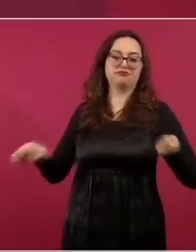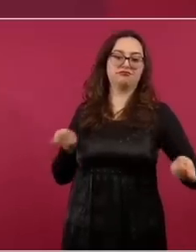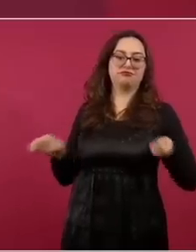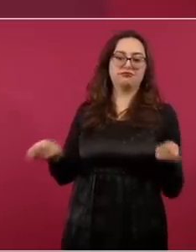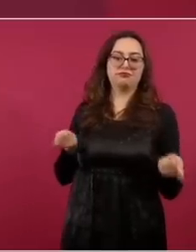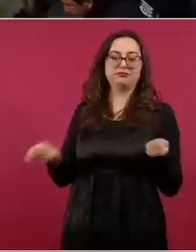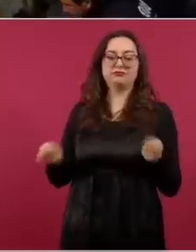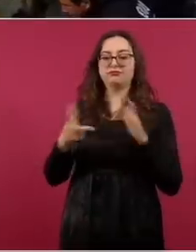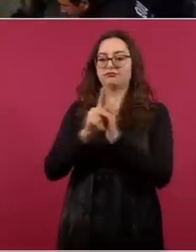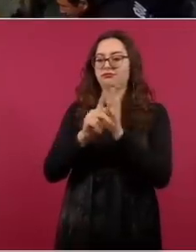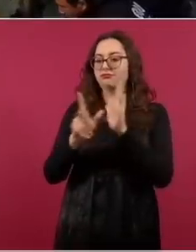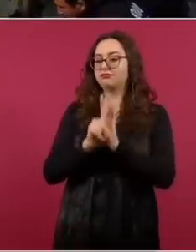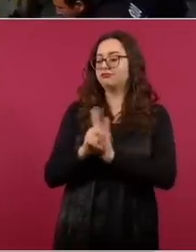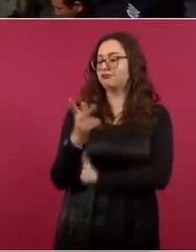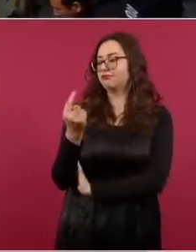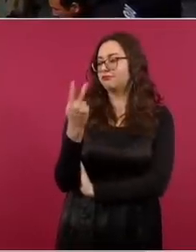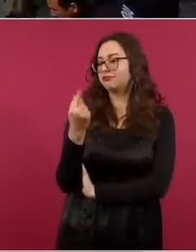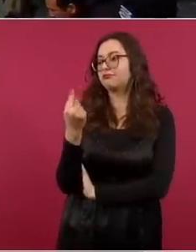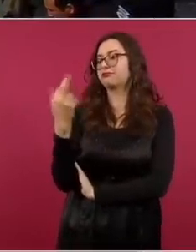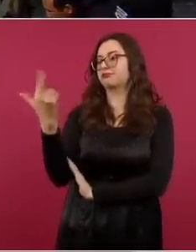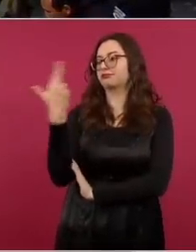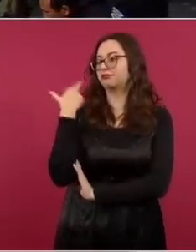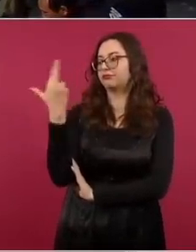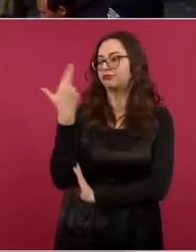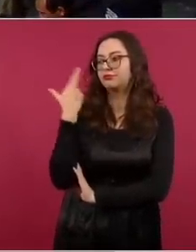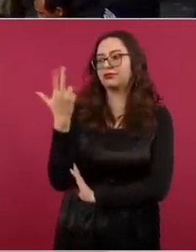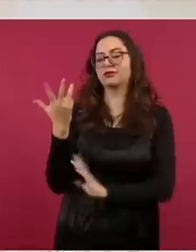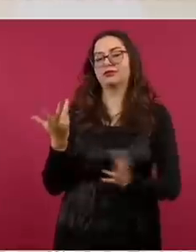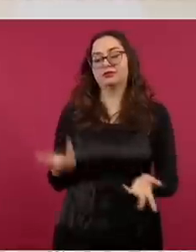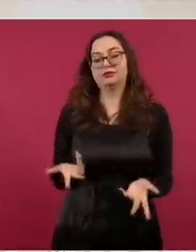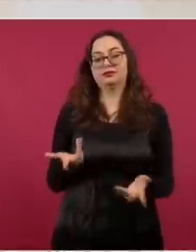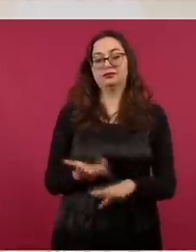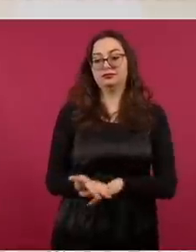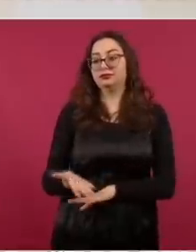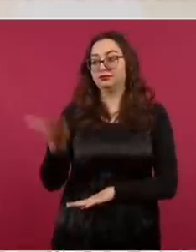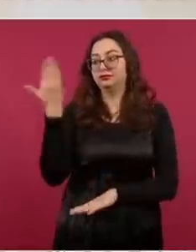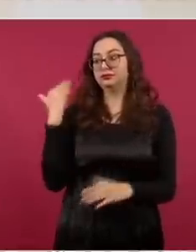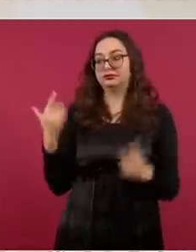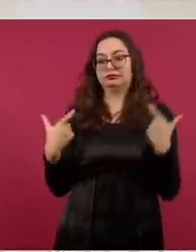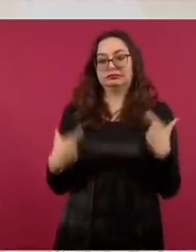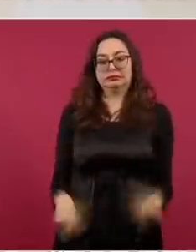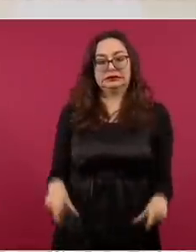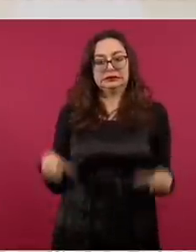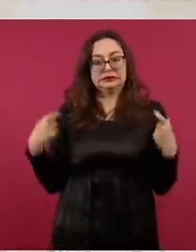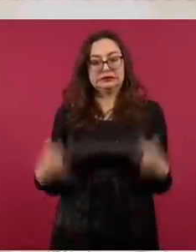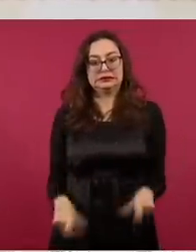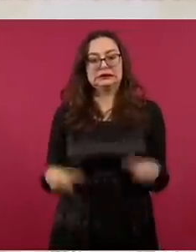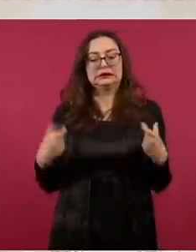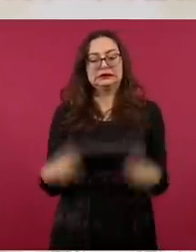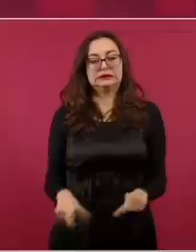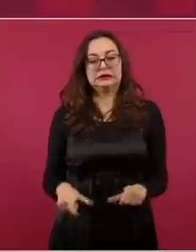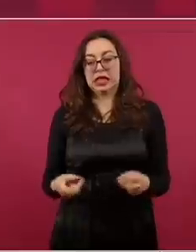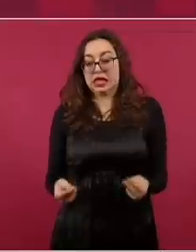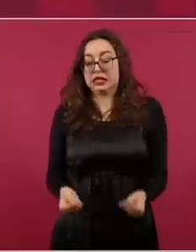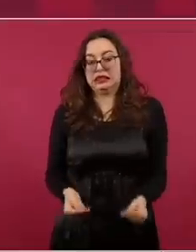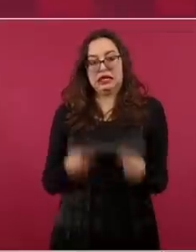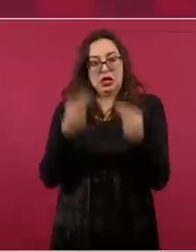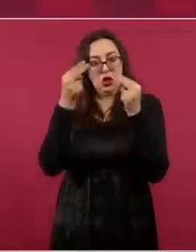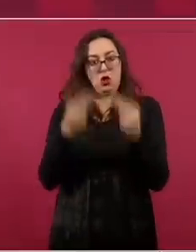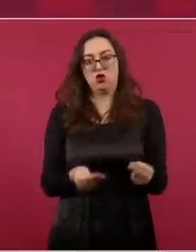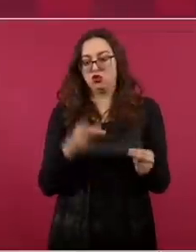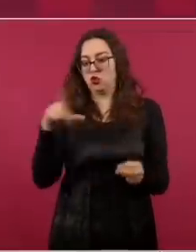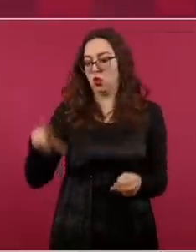casi todos tenían mucho poder económico y hacían jugosos negocios